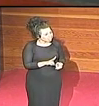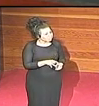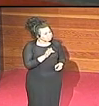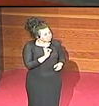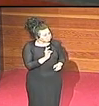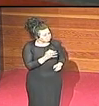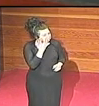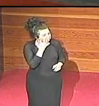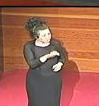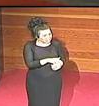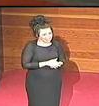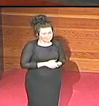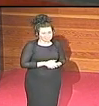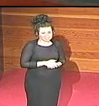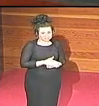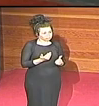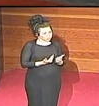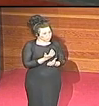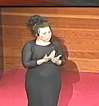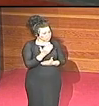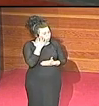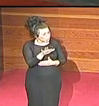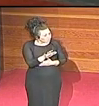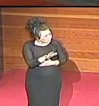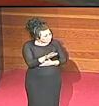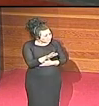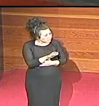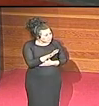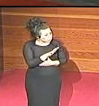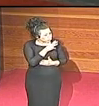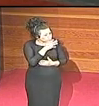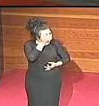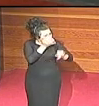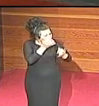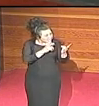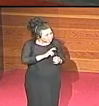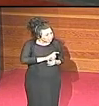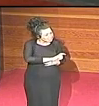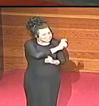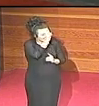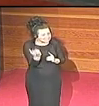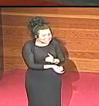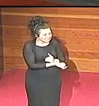original y polifacética, ¿no? Y creativa, como demuestra